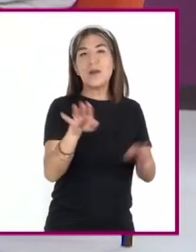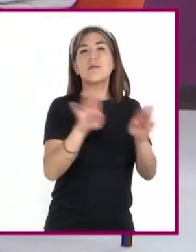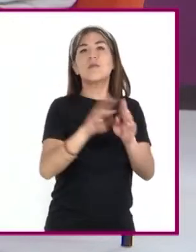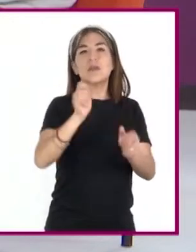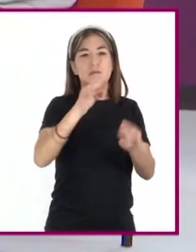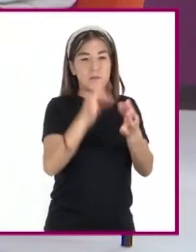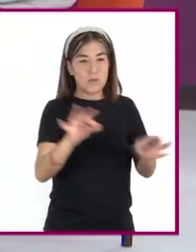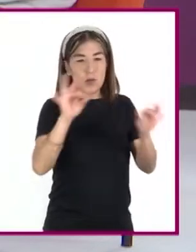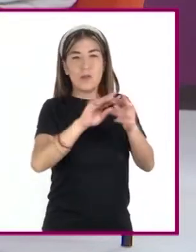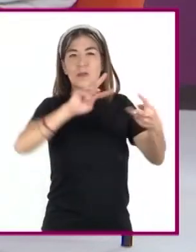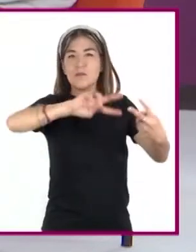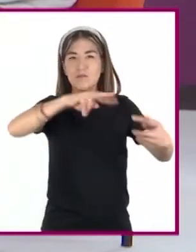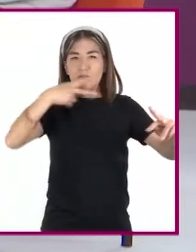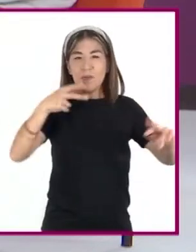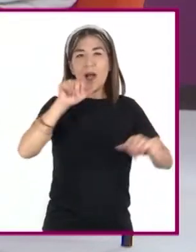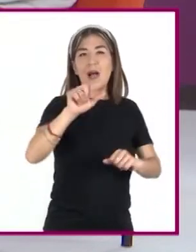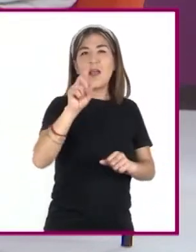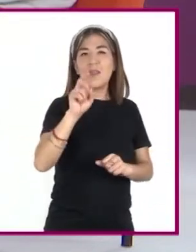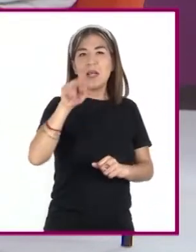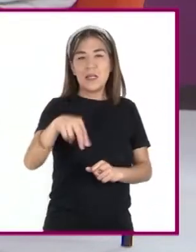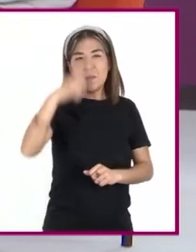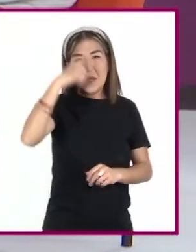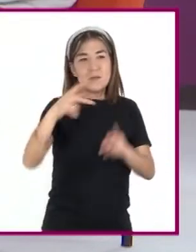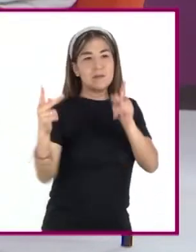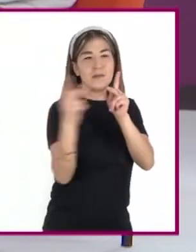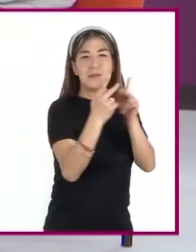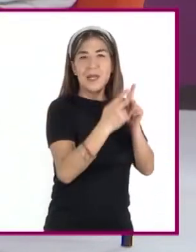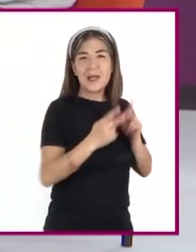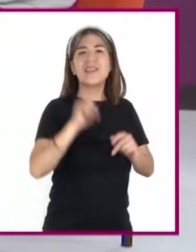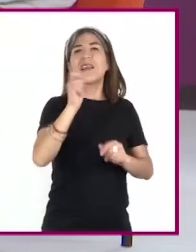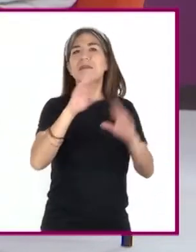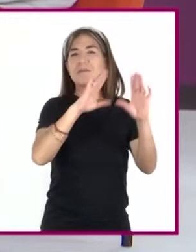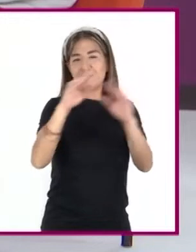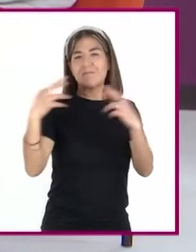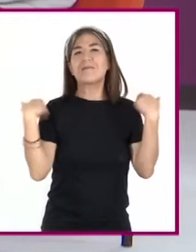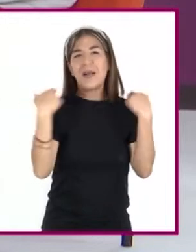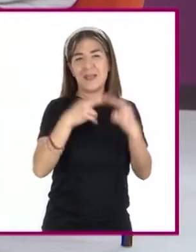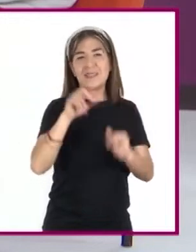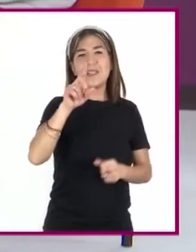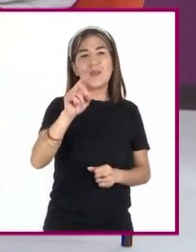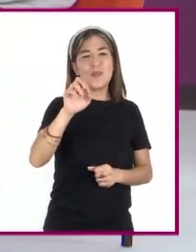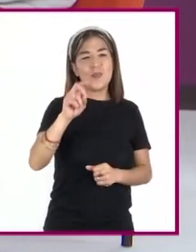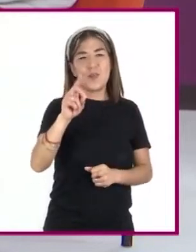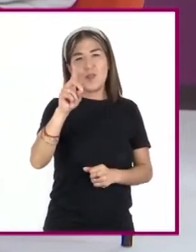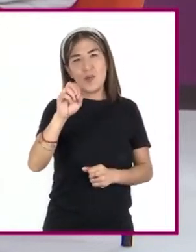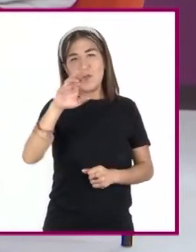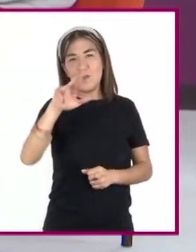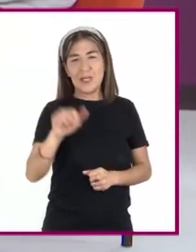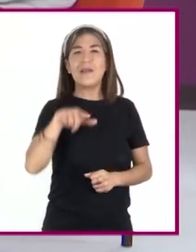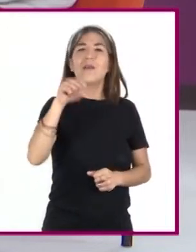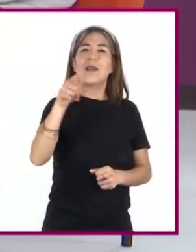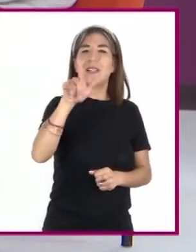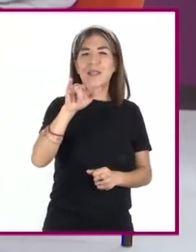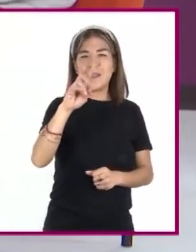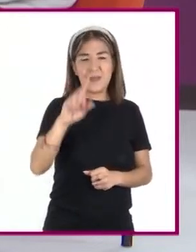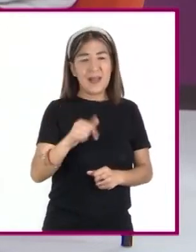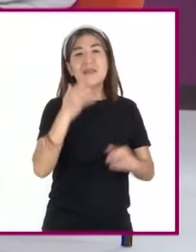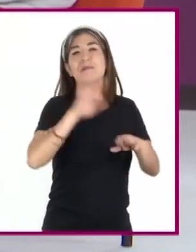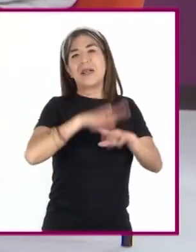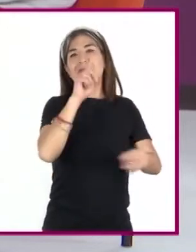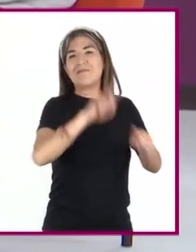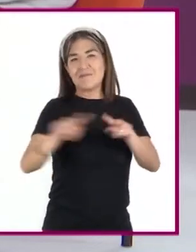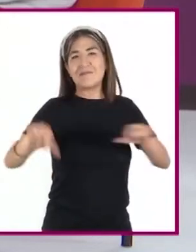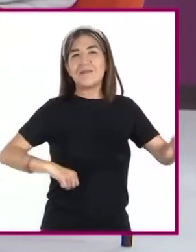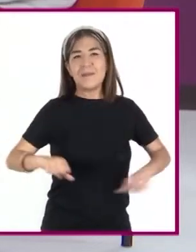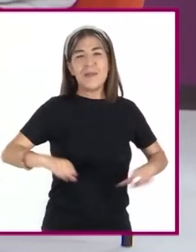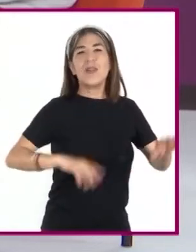ADN para identificar la paternidad con las maestras Dora Luz y Lidia. Se presentaron muchas actividades, más que nos ayudaron